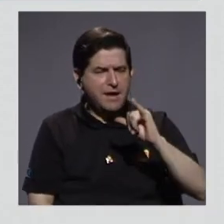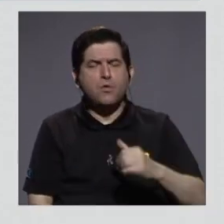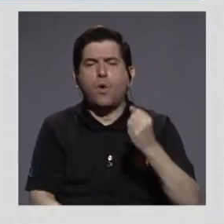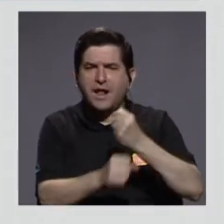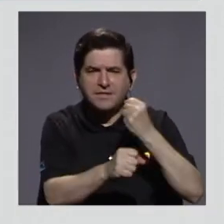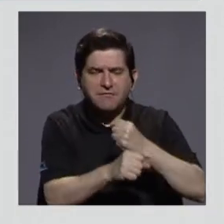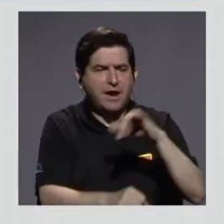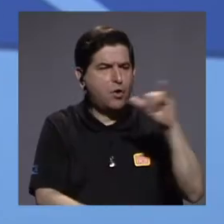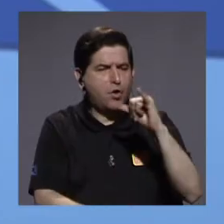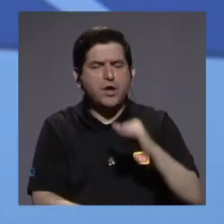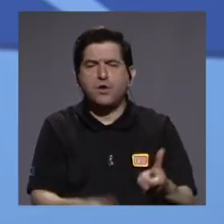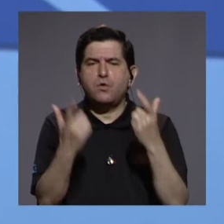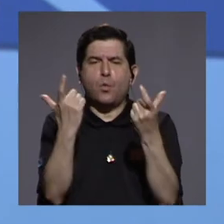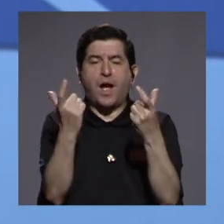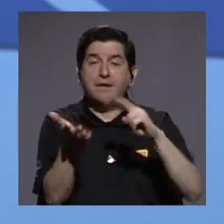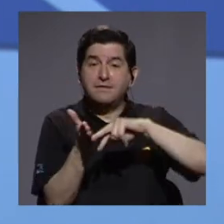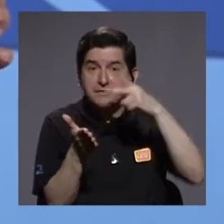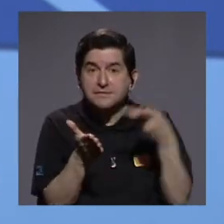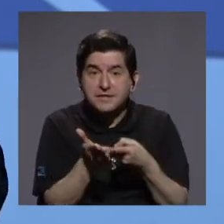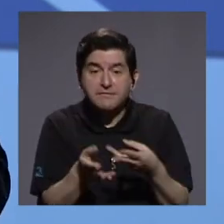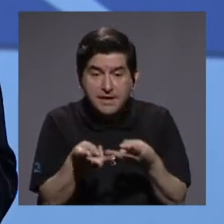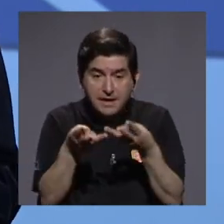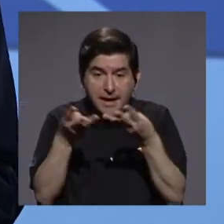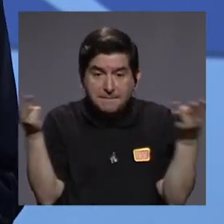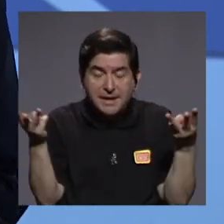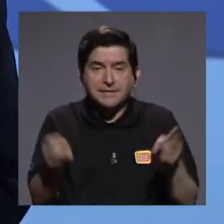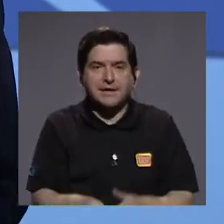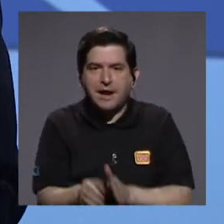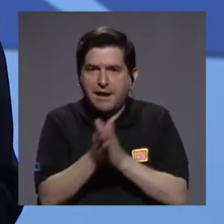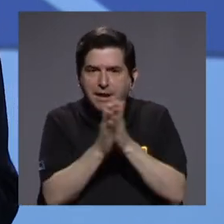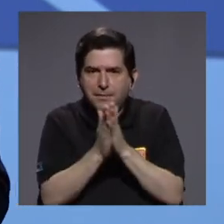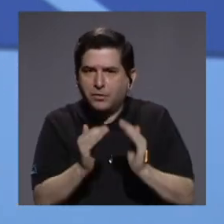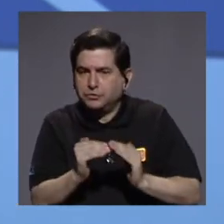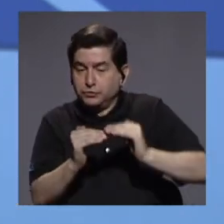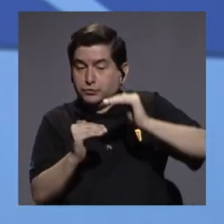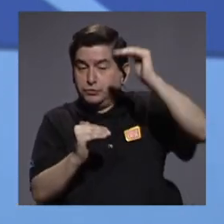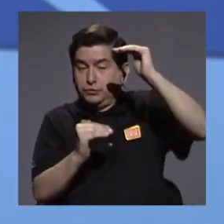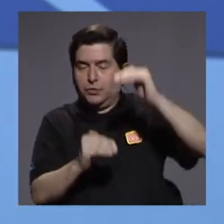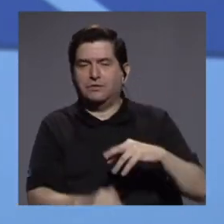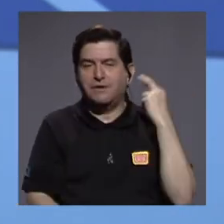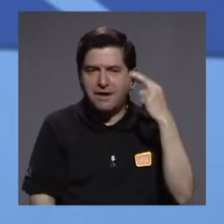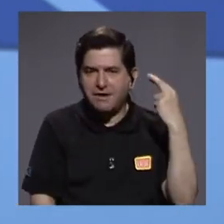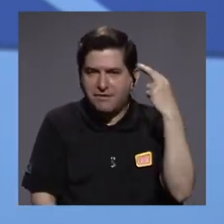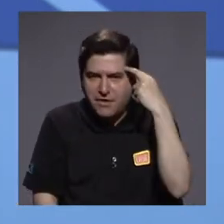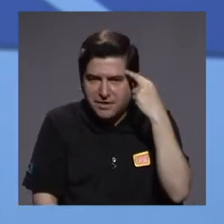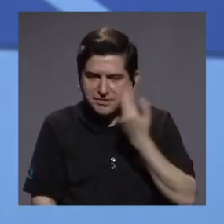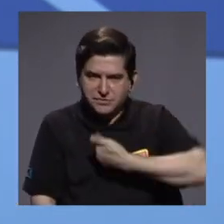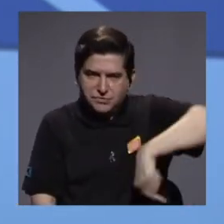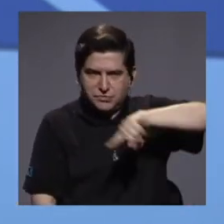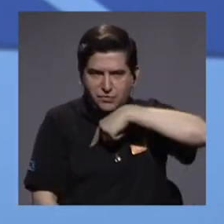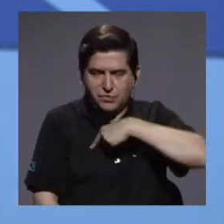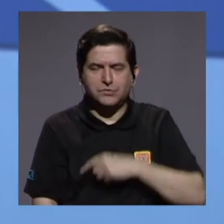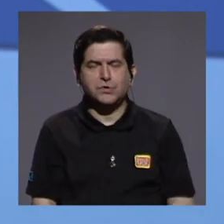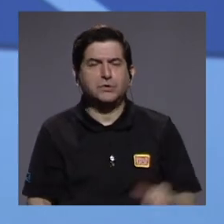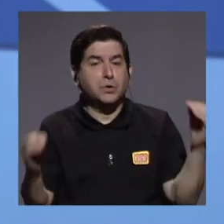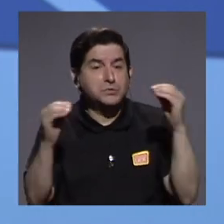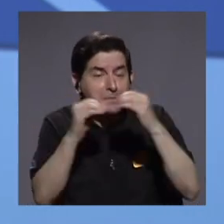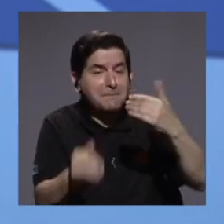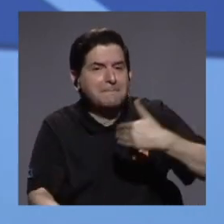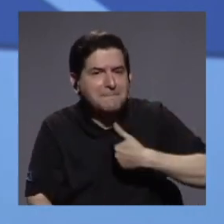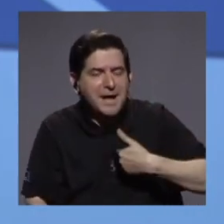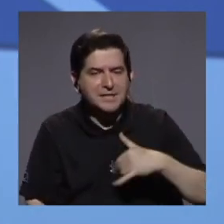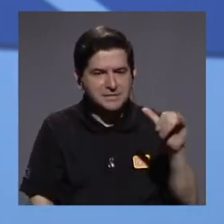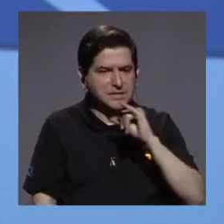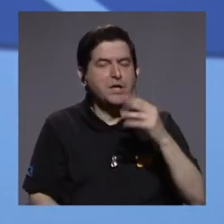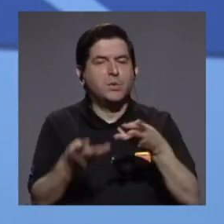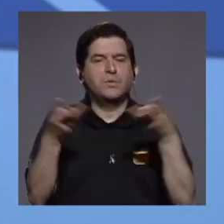trabajo y capital eso implica que los insumos van a ser más productivos y que por lo tanto vamos a poder conseguir más con